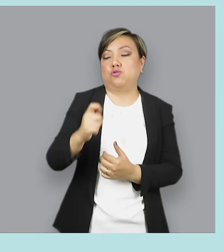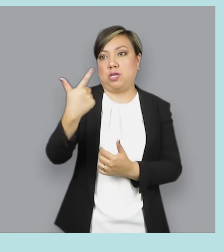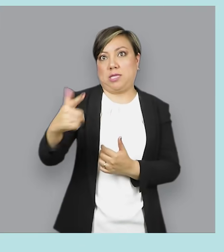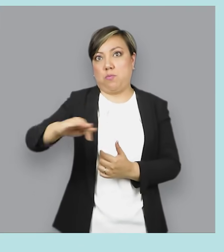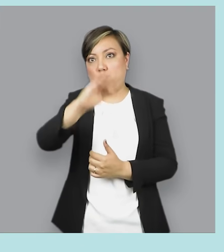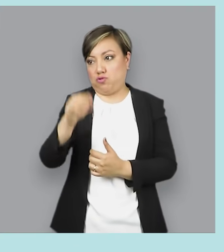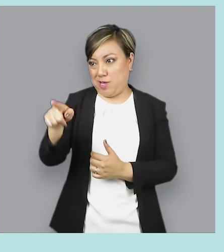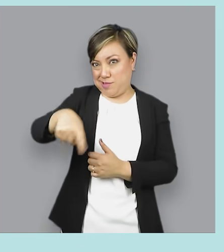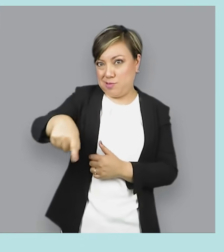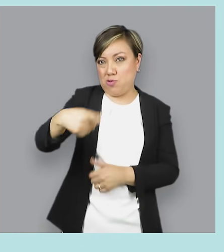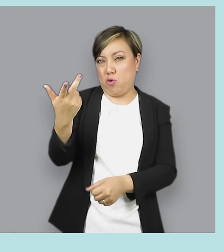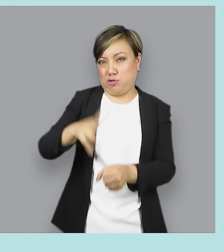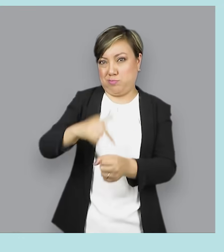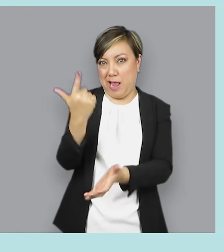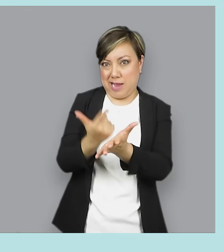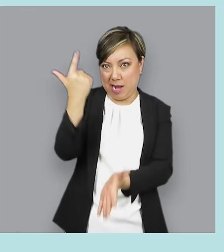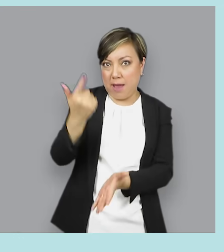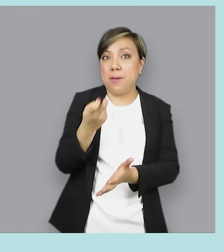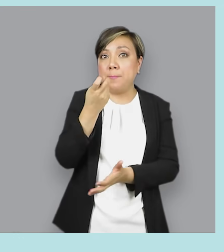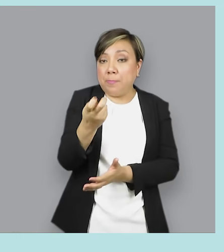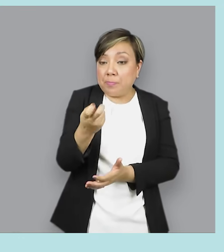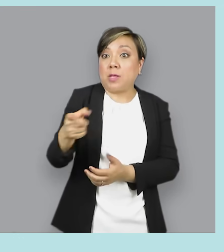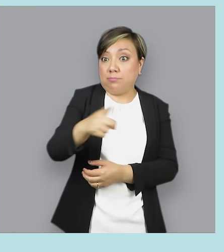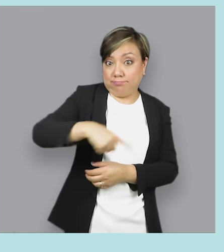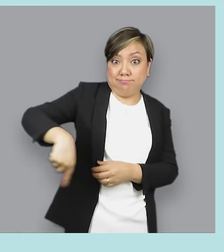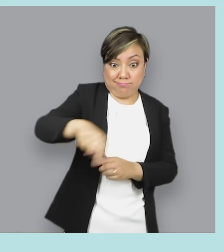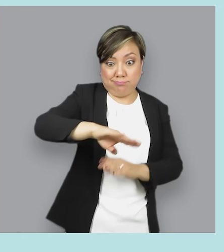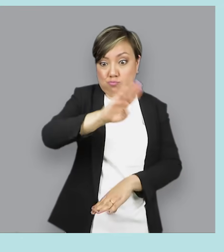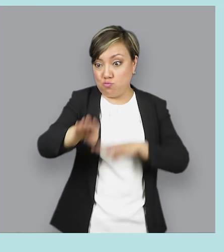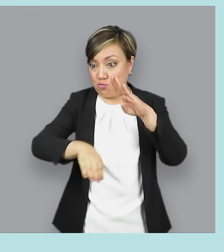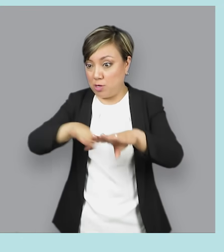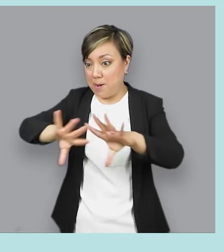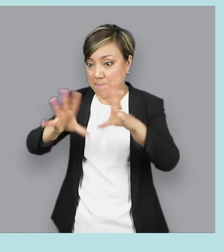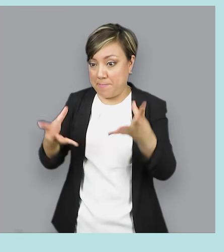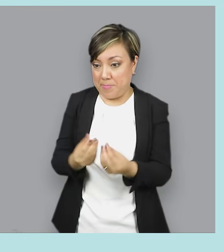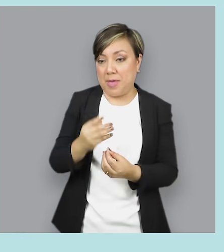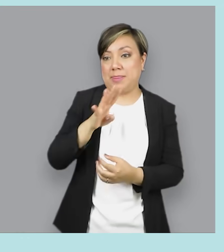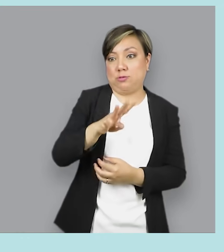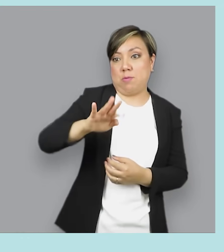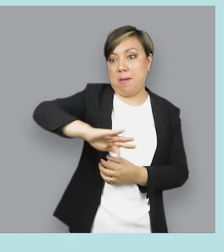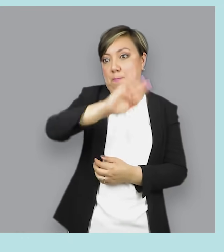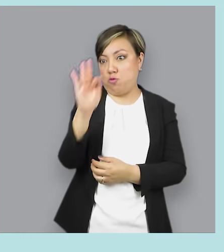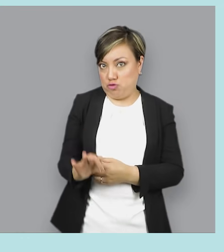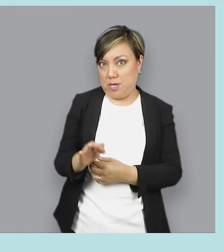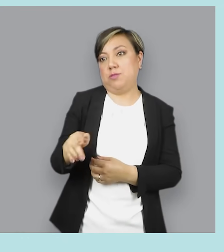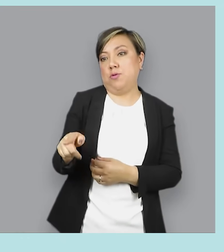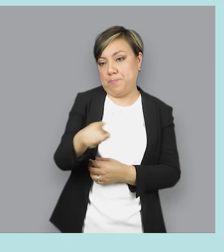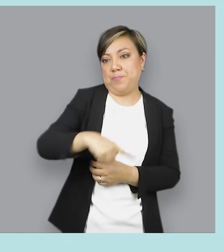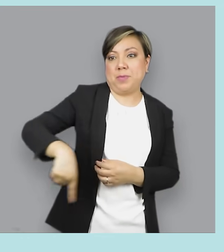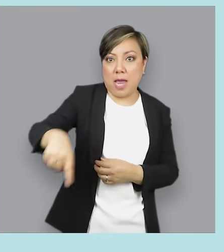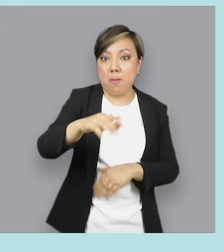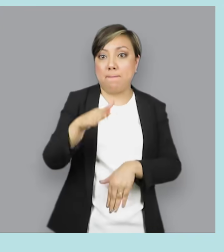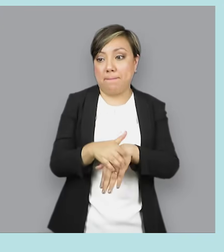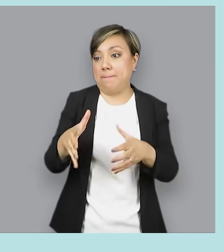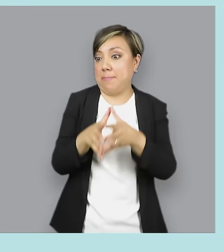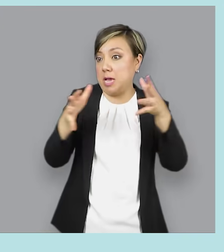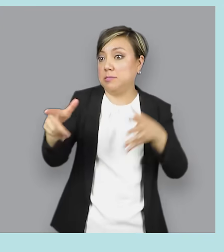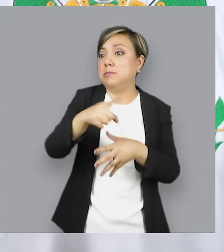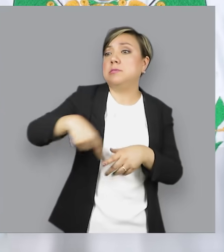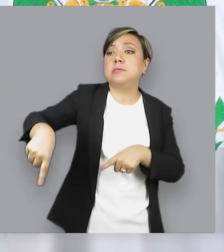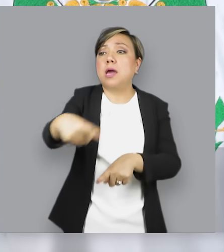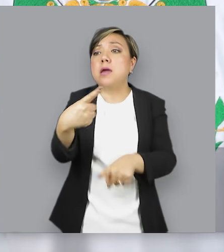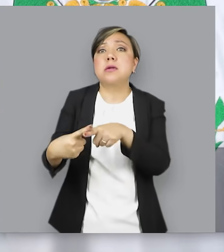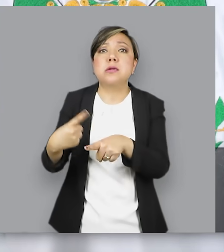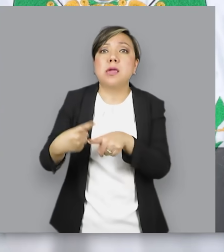32.7% de los casos en cuidados intensivos, mientras que lidera la tabla de defunciones con el 19% de las muertes,